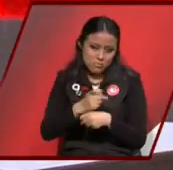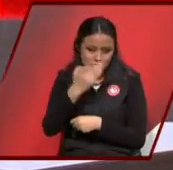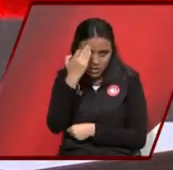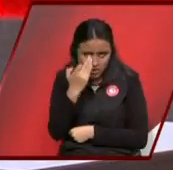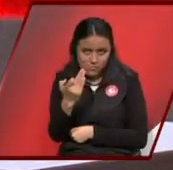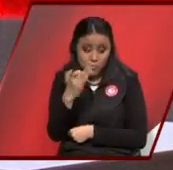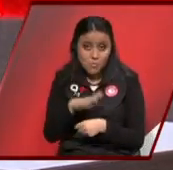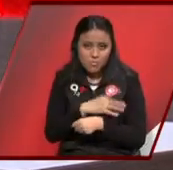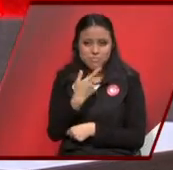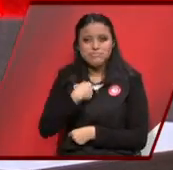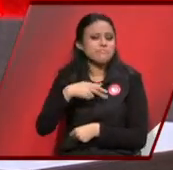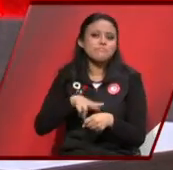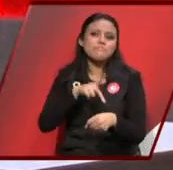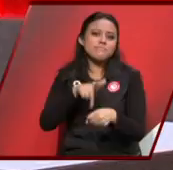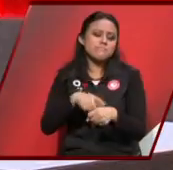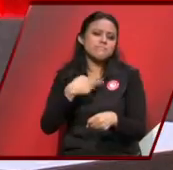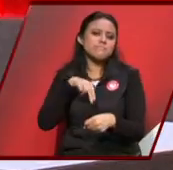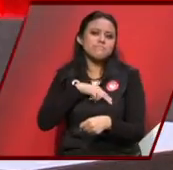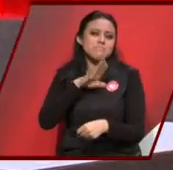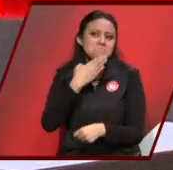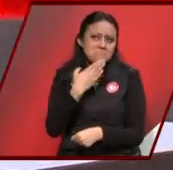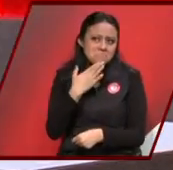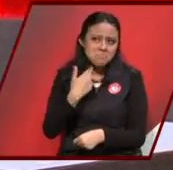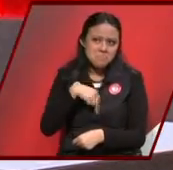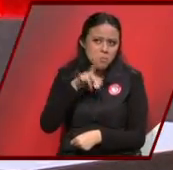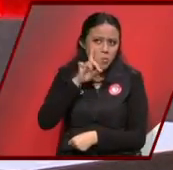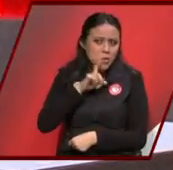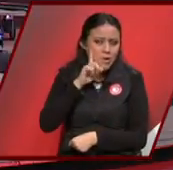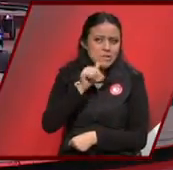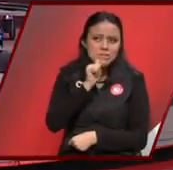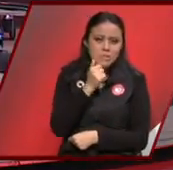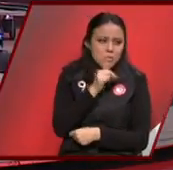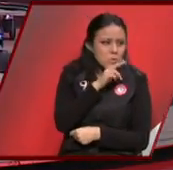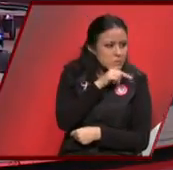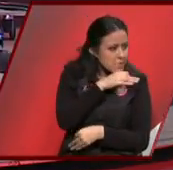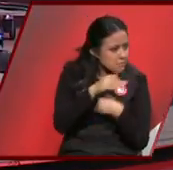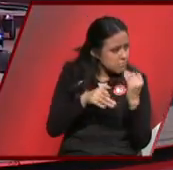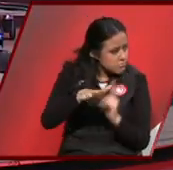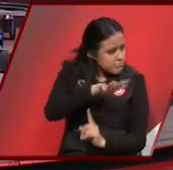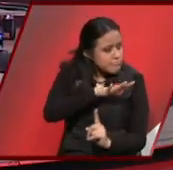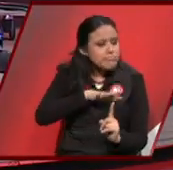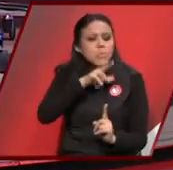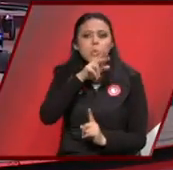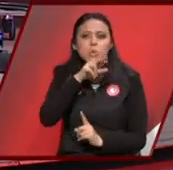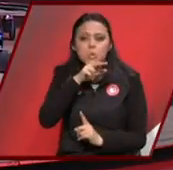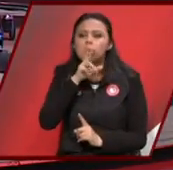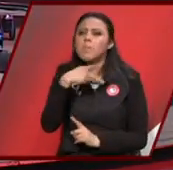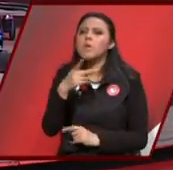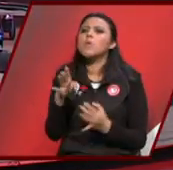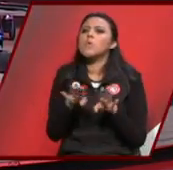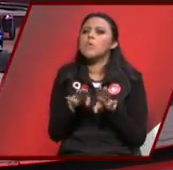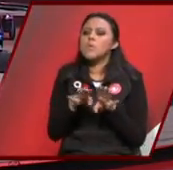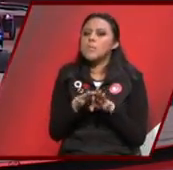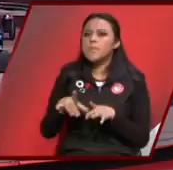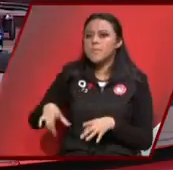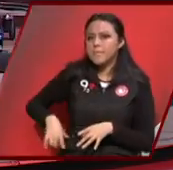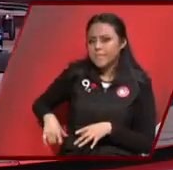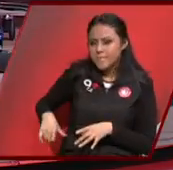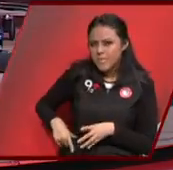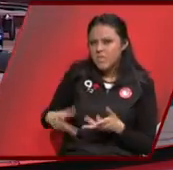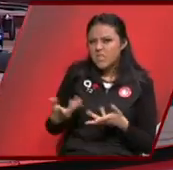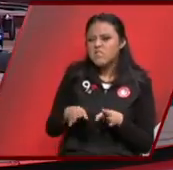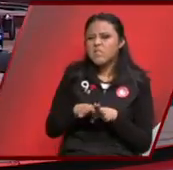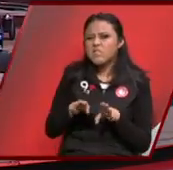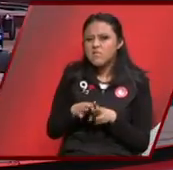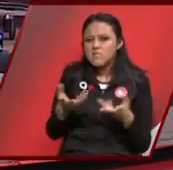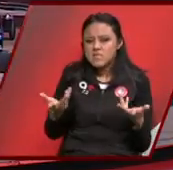Y mira, es nuestra naturaleza. Está bien, somos mujeres siempre preocupadas por nuestro entorno. Pero ¿cómo las pero va hay a que contemplar el gobierno? ¿Cómo